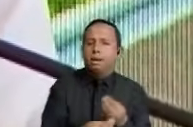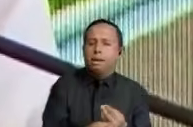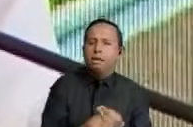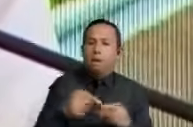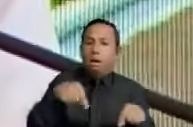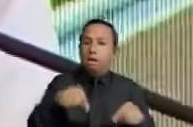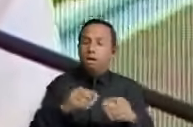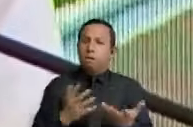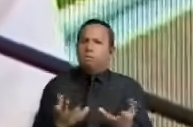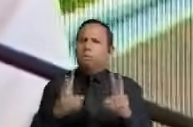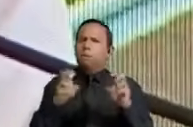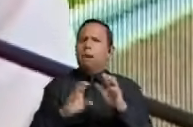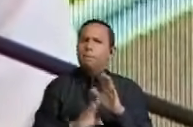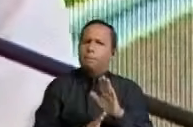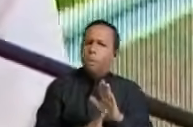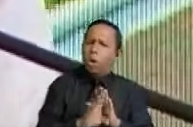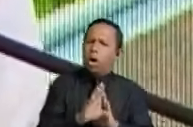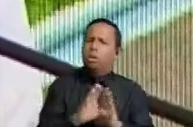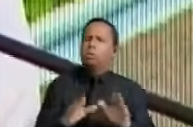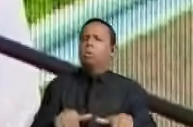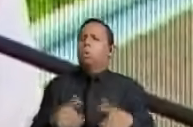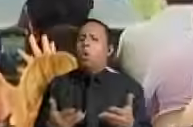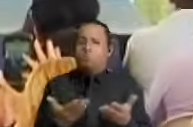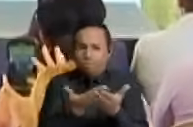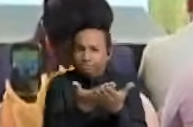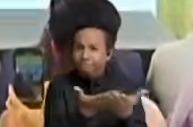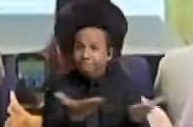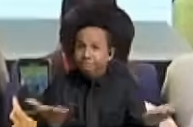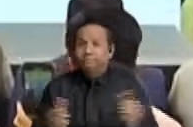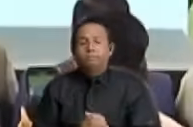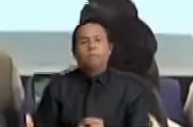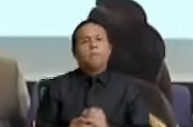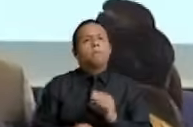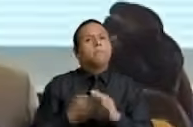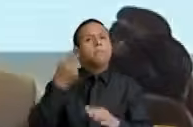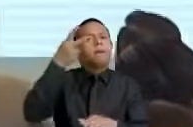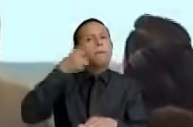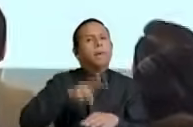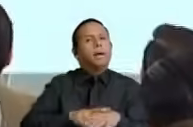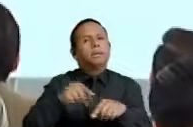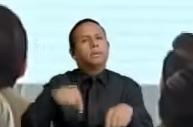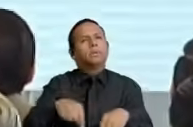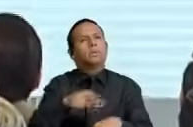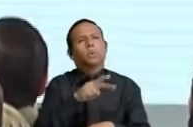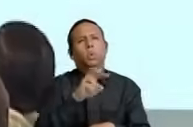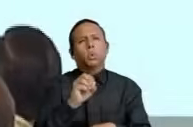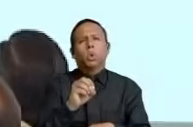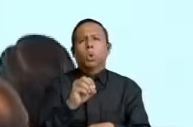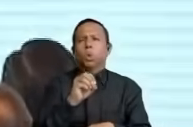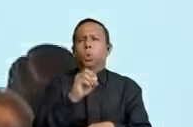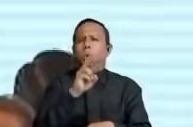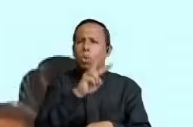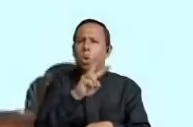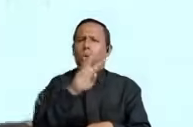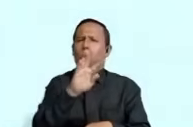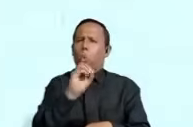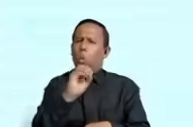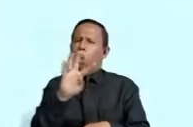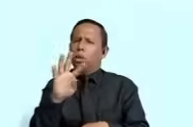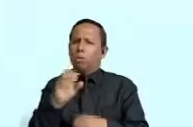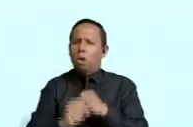a esto es a lo que nos referimos por primera vez en los 204 años que tiene de